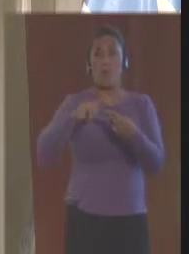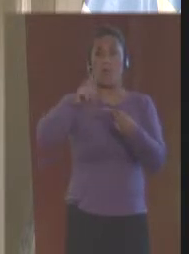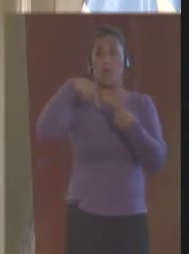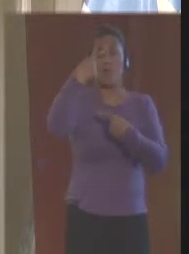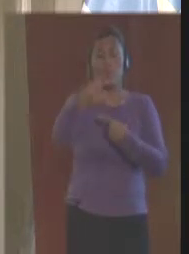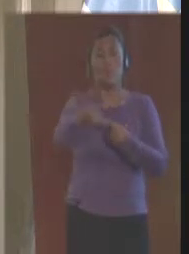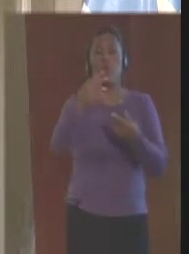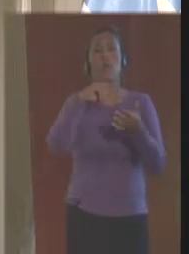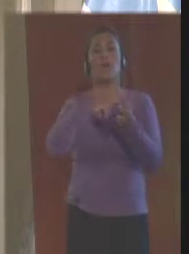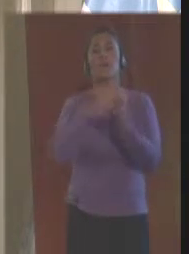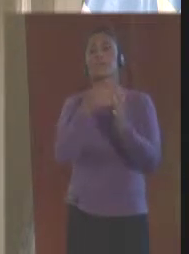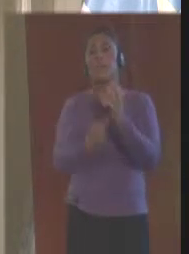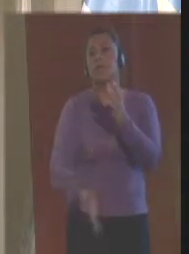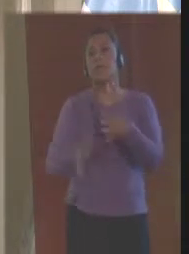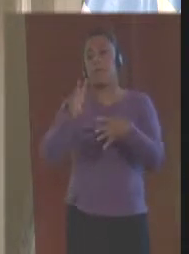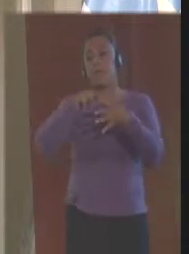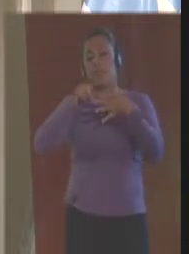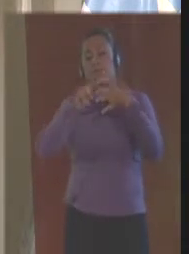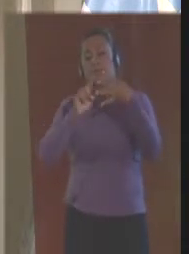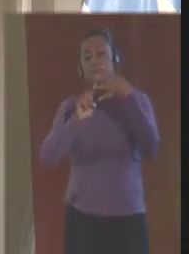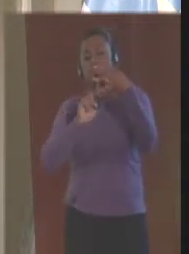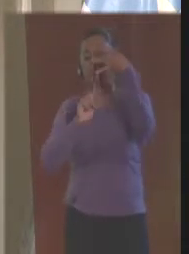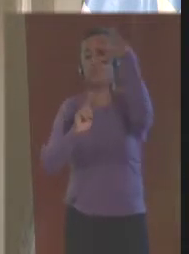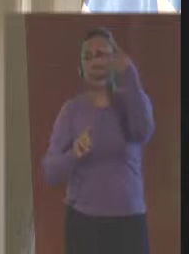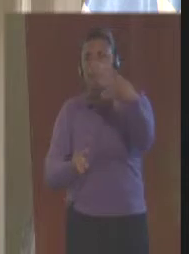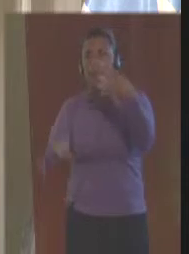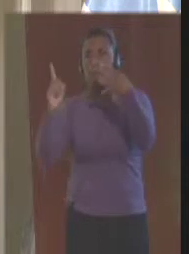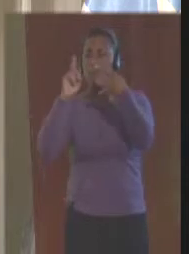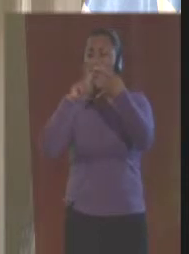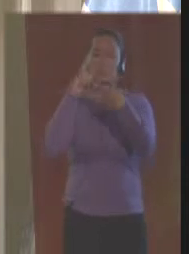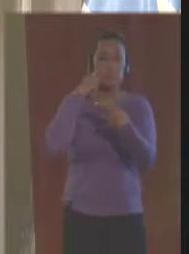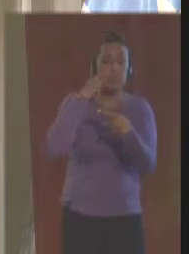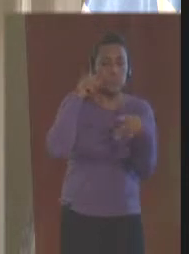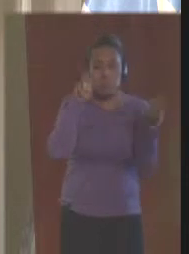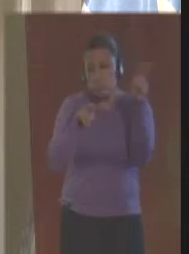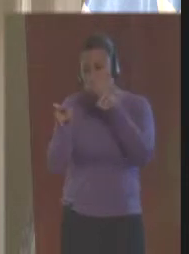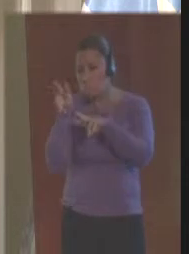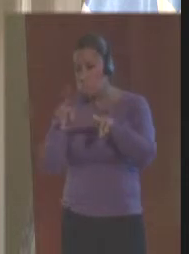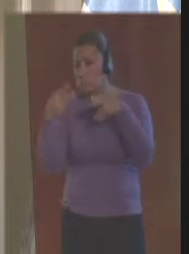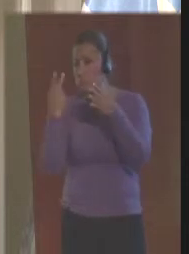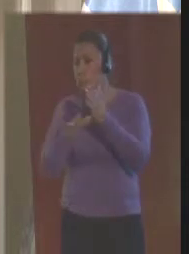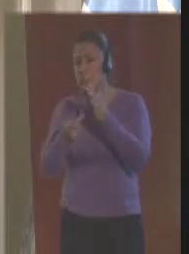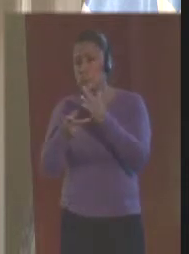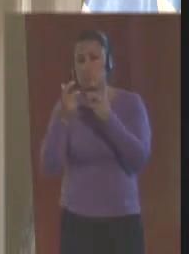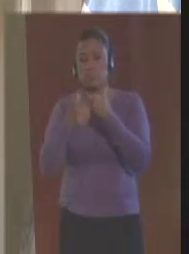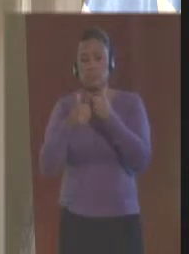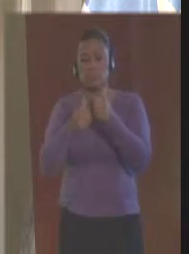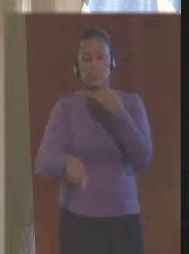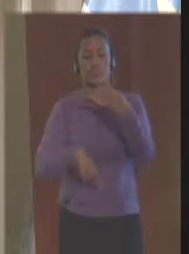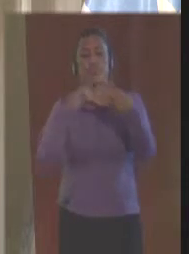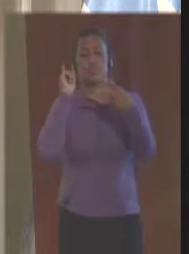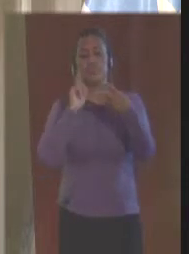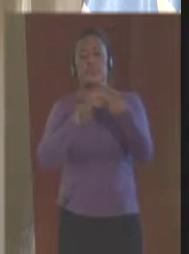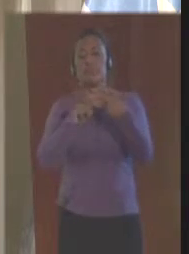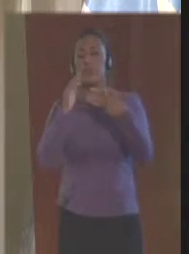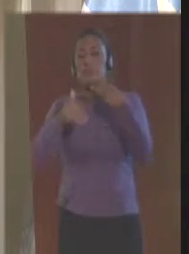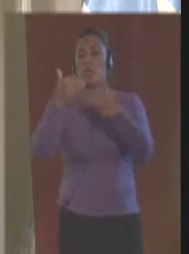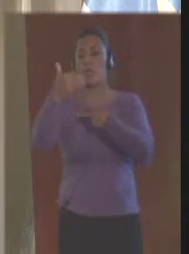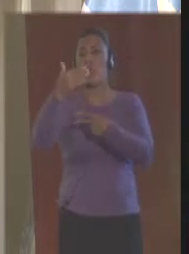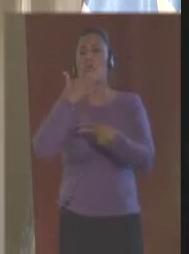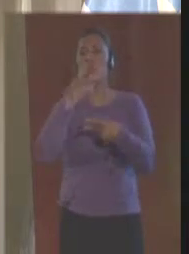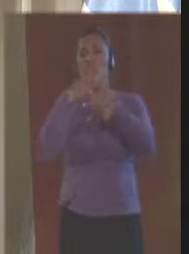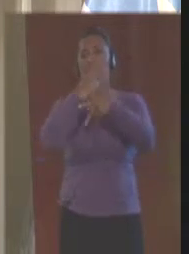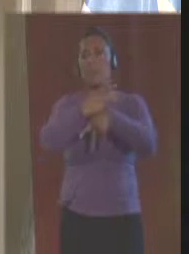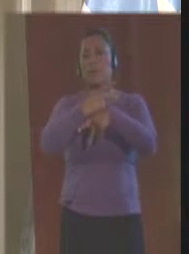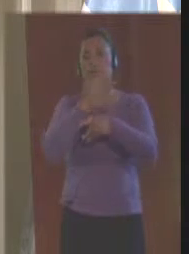esencialmente de 4 factores. El primero, la identificación y análisis de riesgo. El segundo, la concepción y aplicación de medidas de prevención